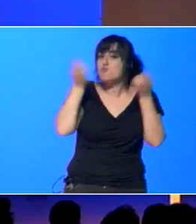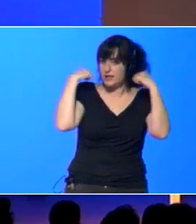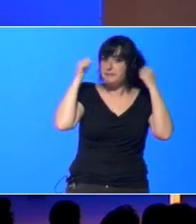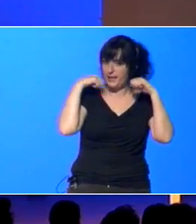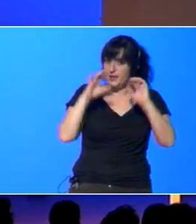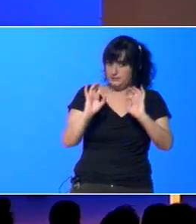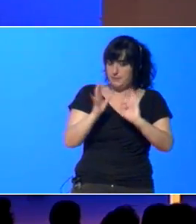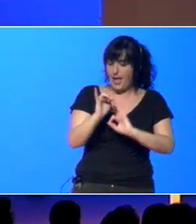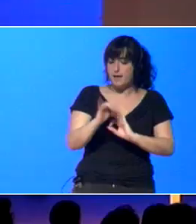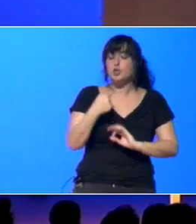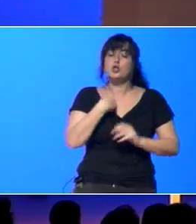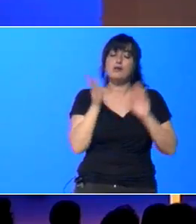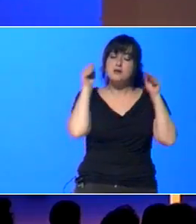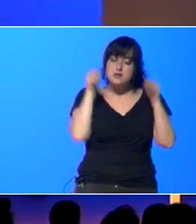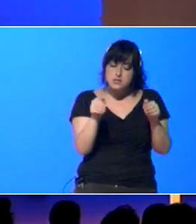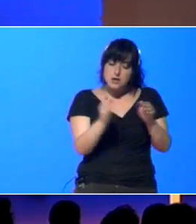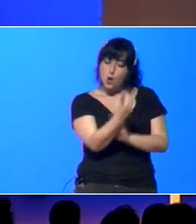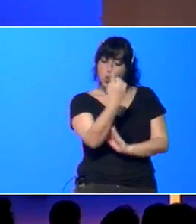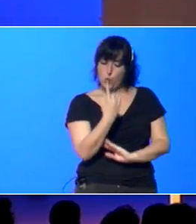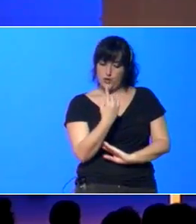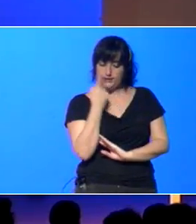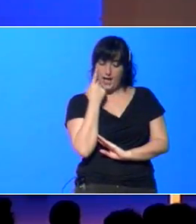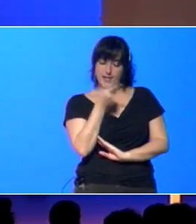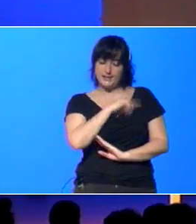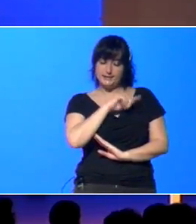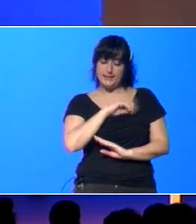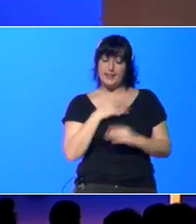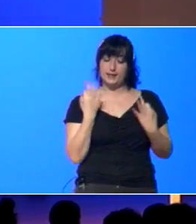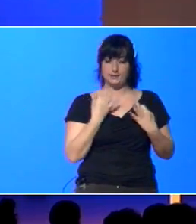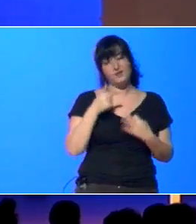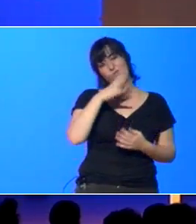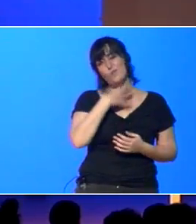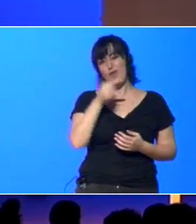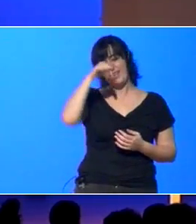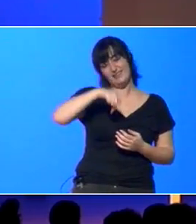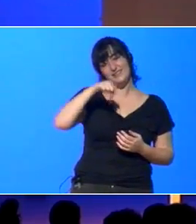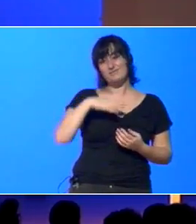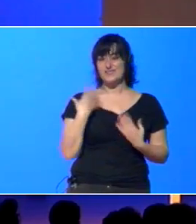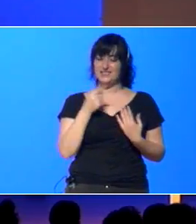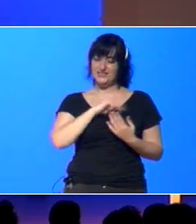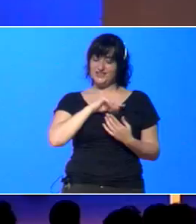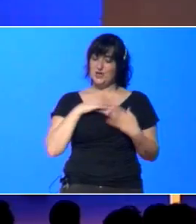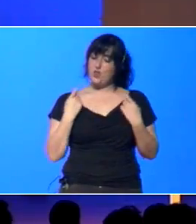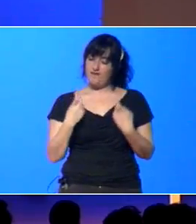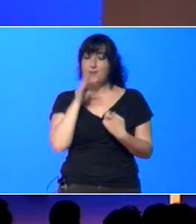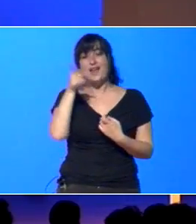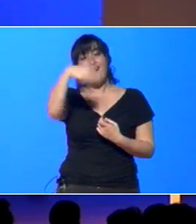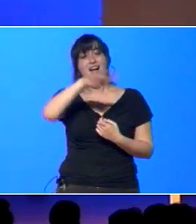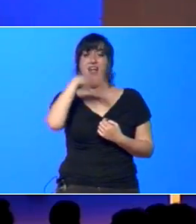saber qué es lo que ellos han sentido, qué es lo que quizás aquí estoy echando un poquito en falta, ¿vale? Porque la teoría, que os la sabéis todos, de cine.